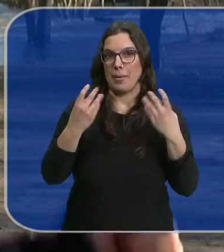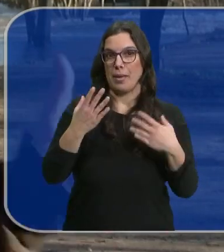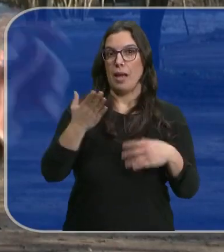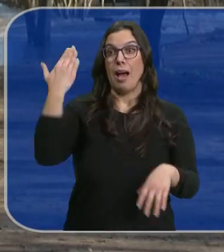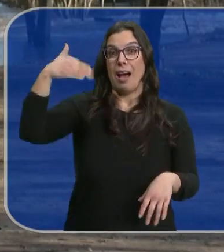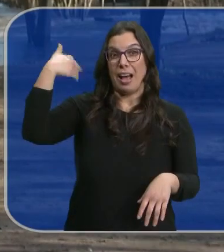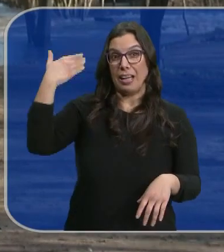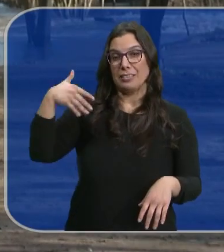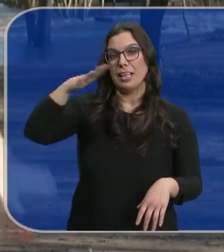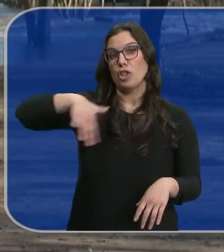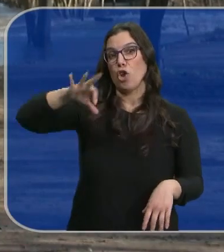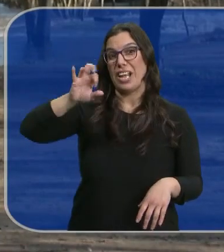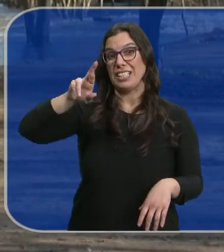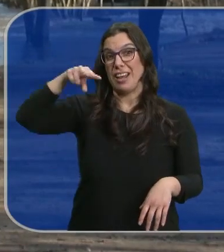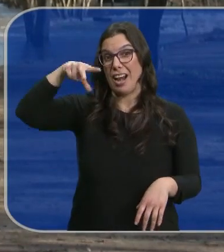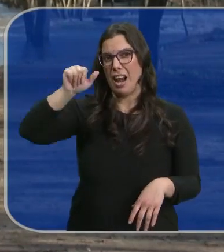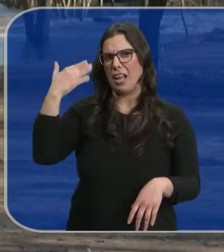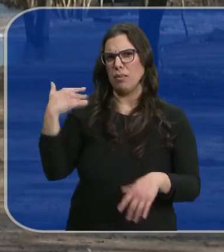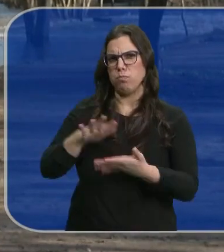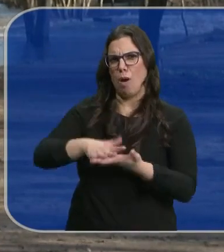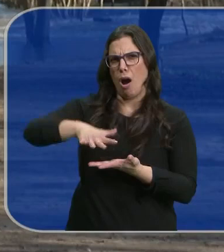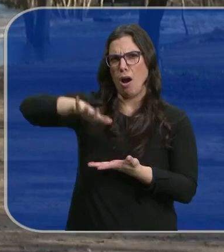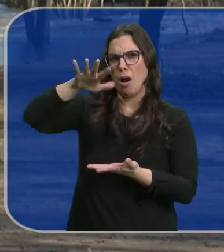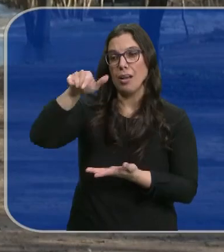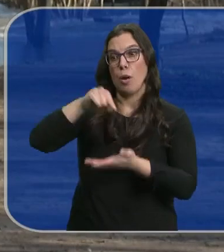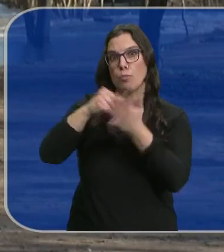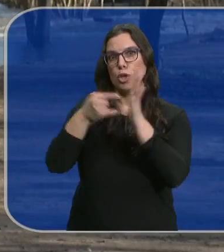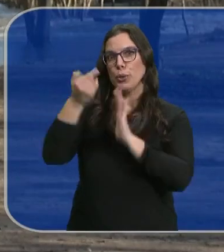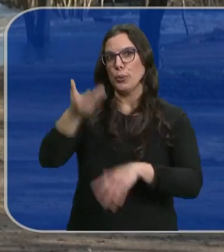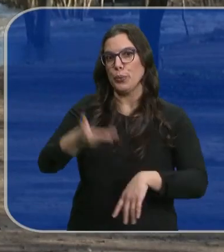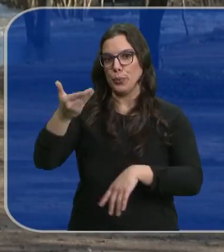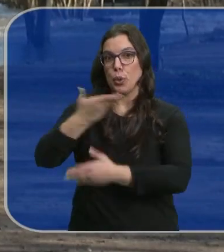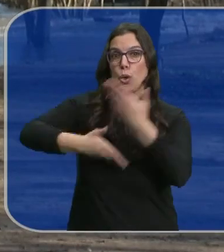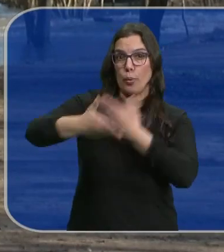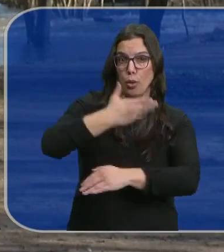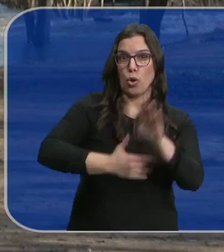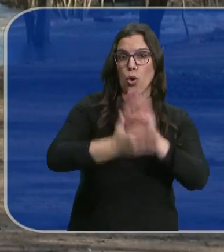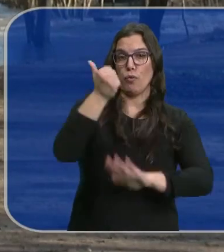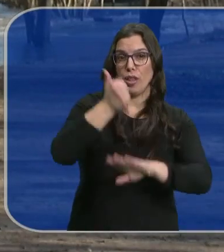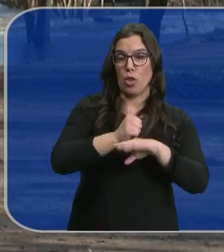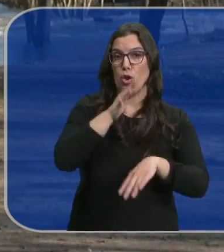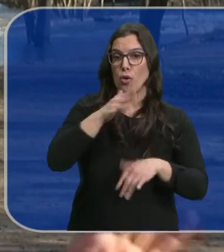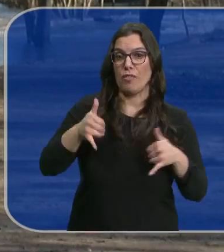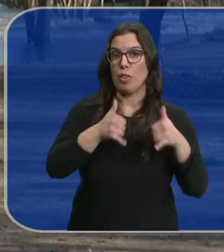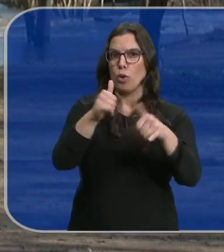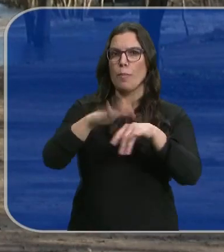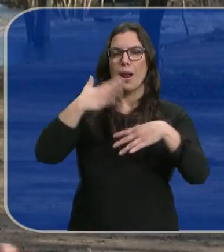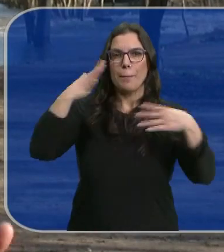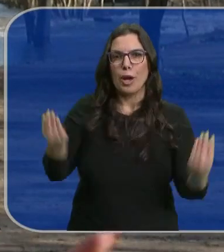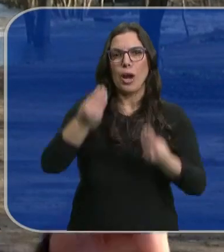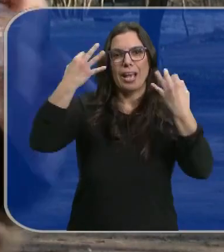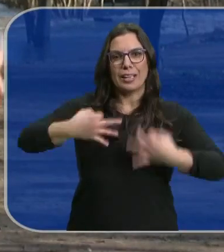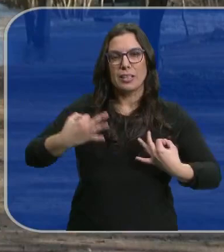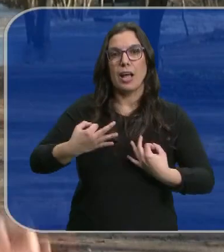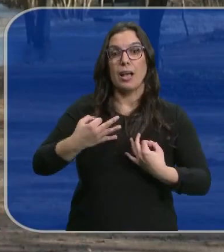inundaciones que había, sobre todo en la zona de la Serna, en la que se hizo un proyecto muy importante con la Confederación Hidrográfica del Duero para mejorar y garantizar el que